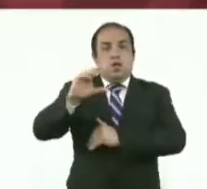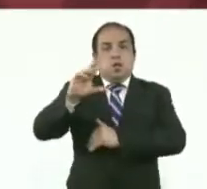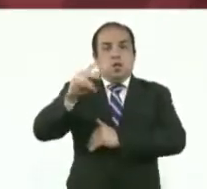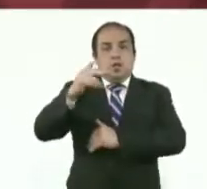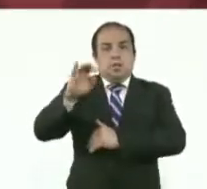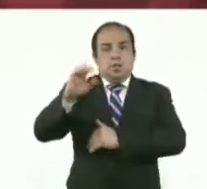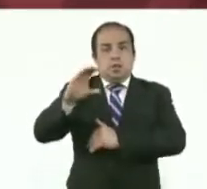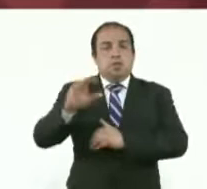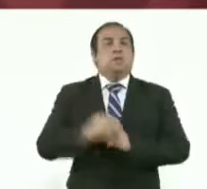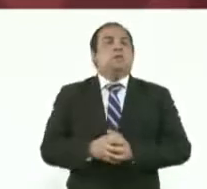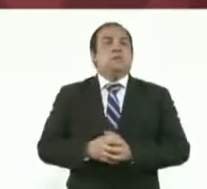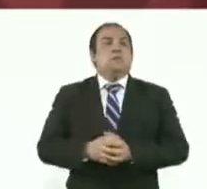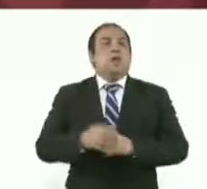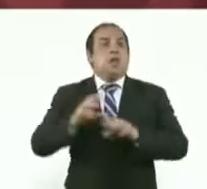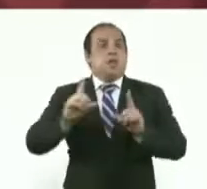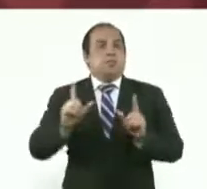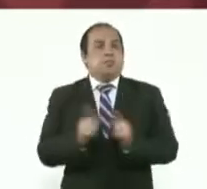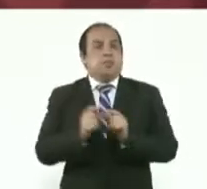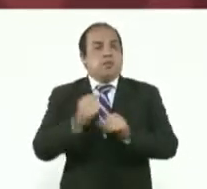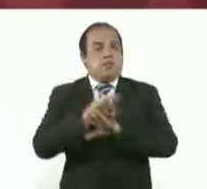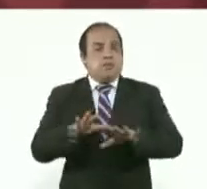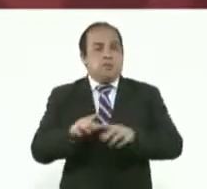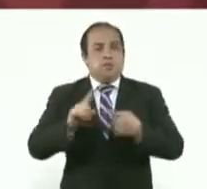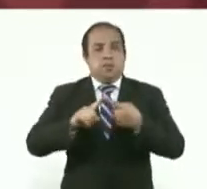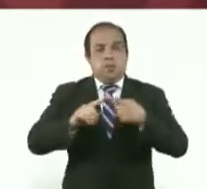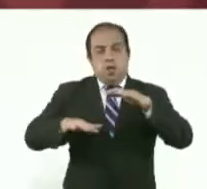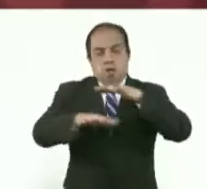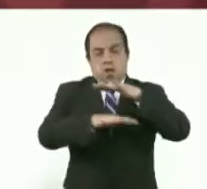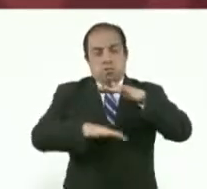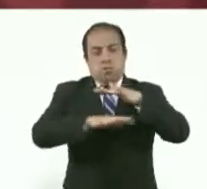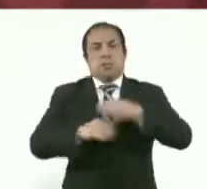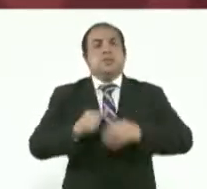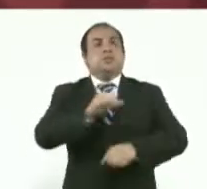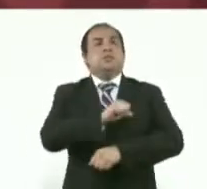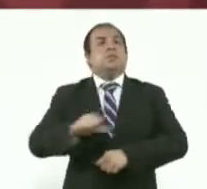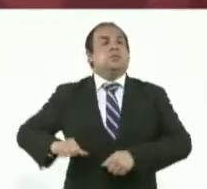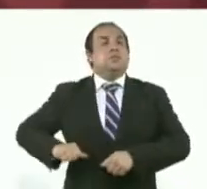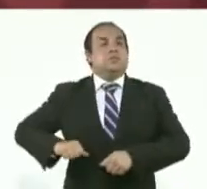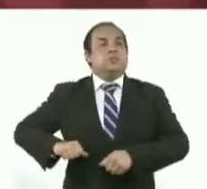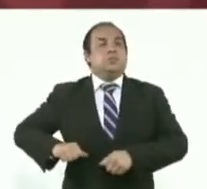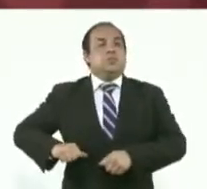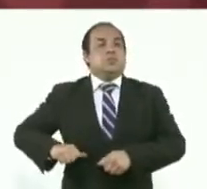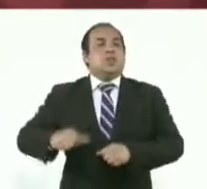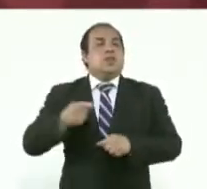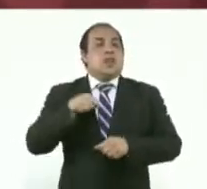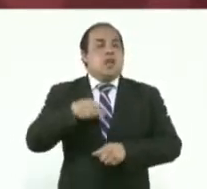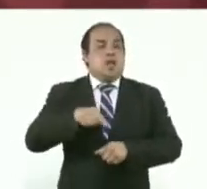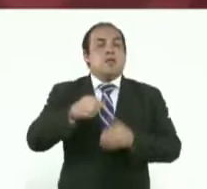la información. Entonces, tanto para las partes bajas de la alcaldía que han tenido